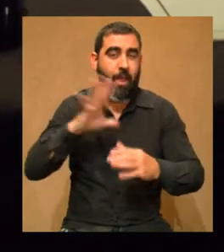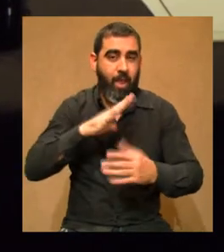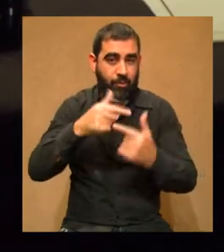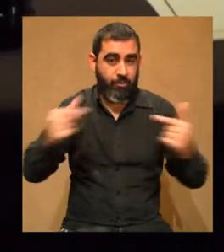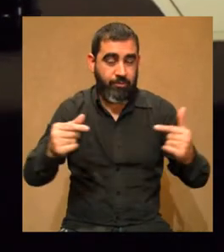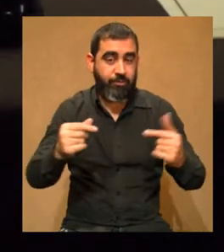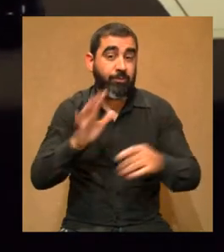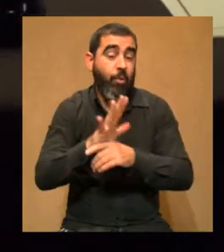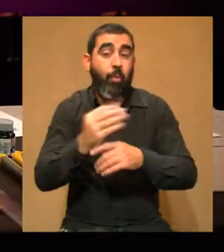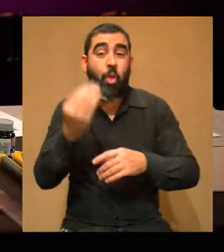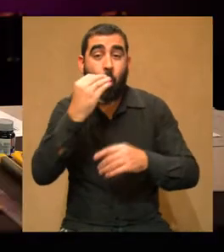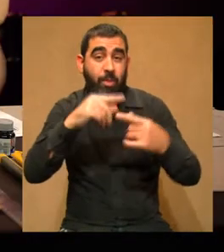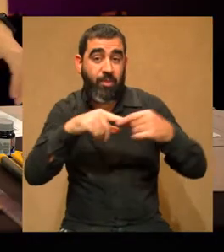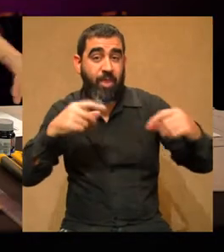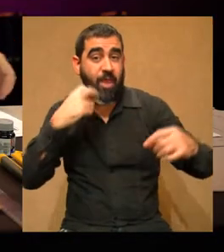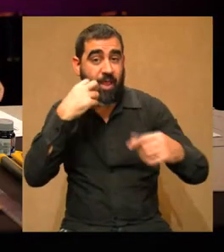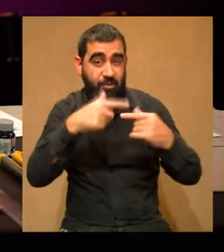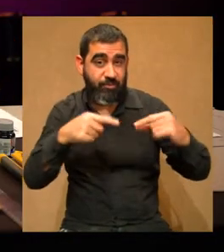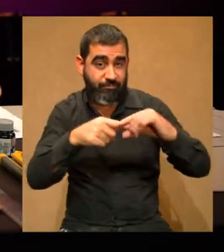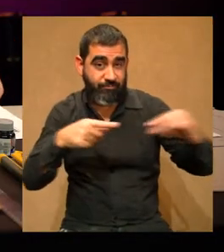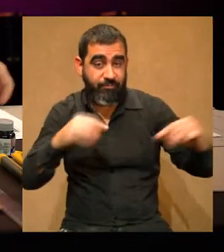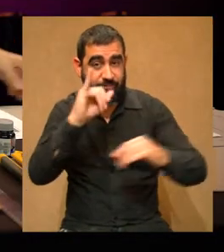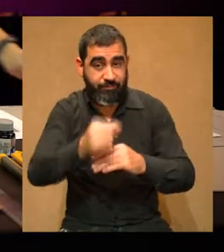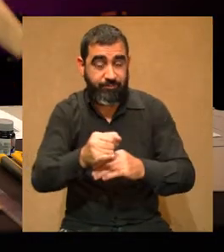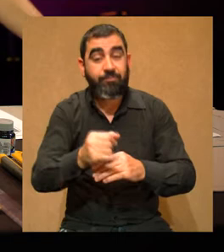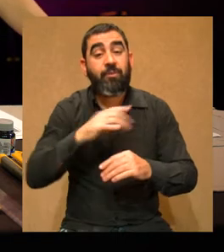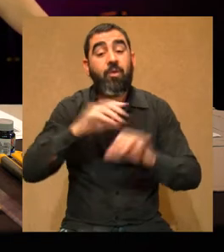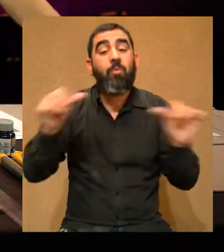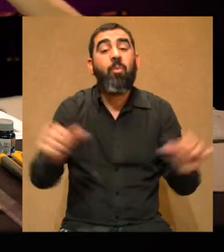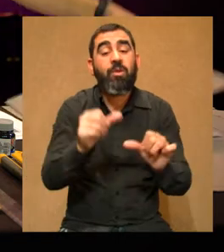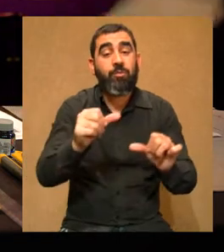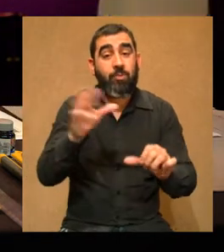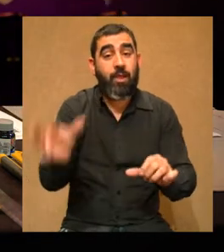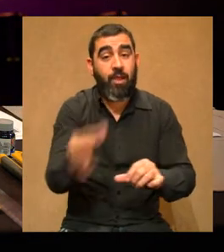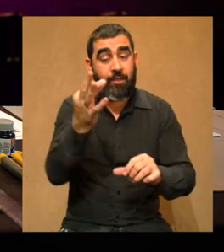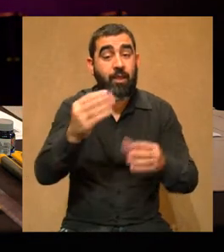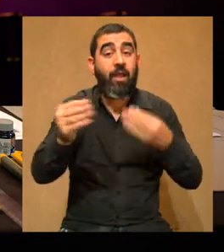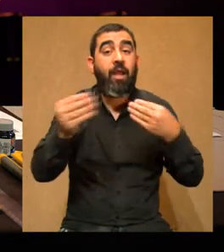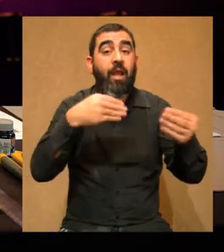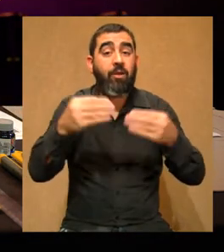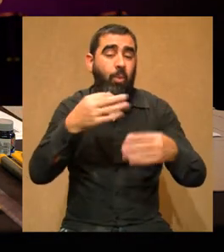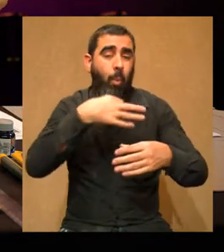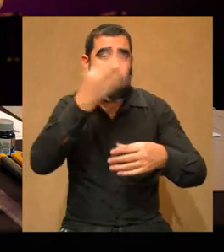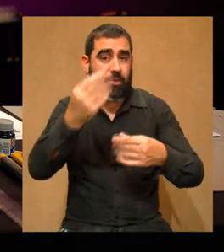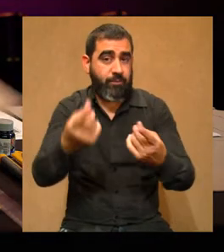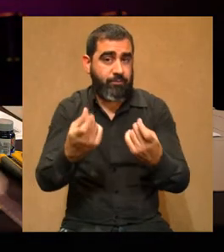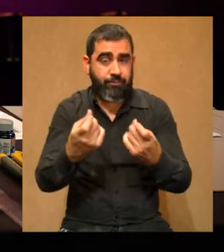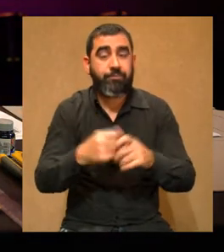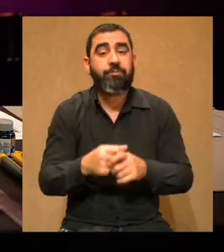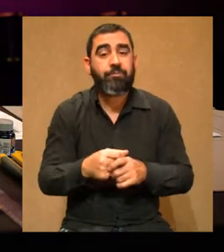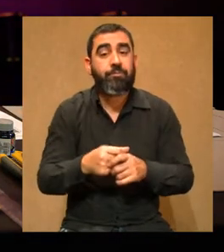algún patrón como los de la brocheta bueno entonces lo que vamos a hacer es tomar una pieza de cartón lo que tengamos